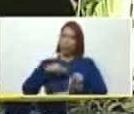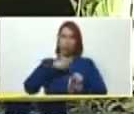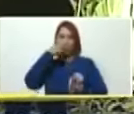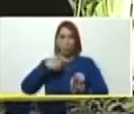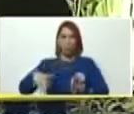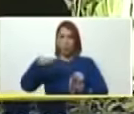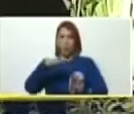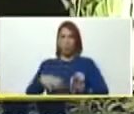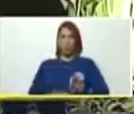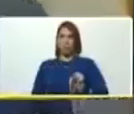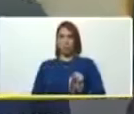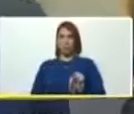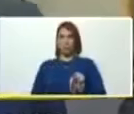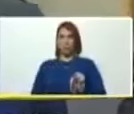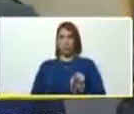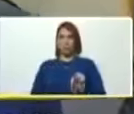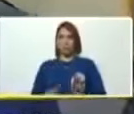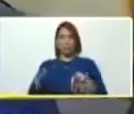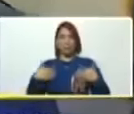pueblo caraqueño esté